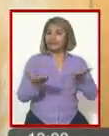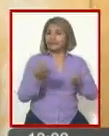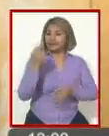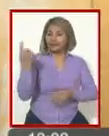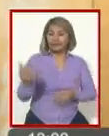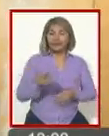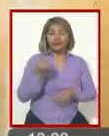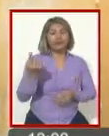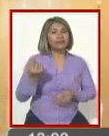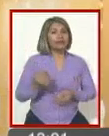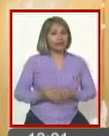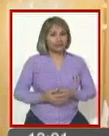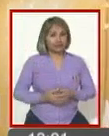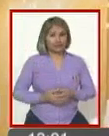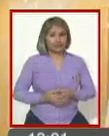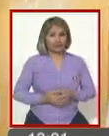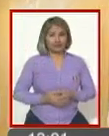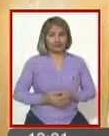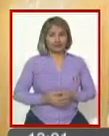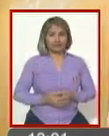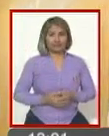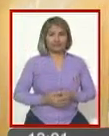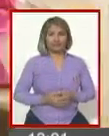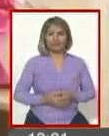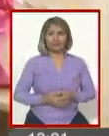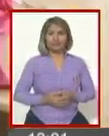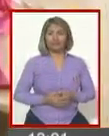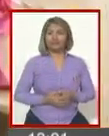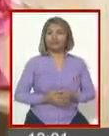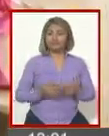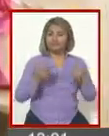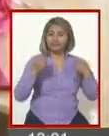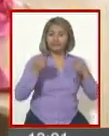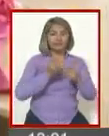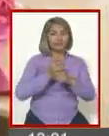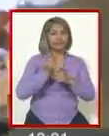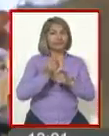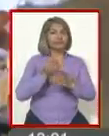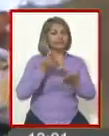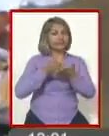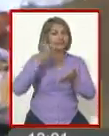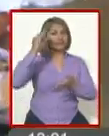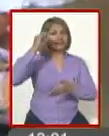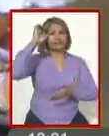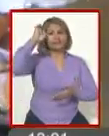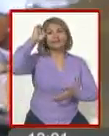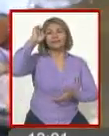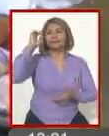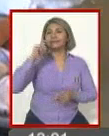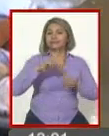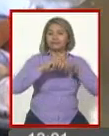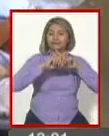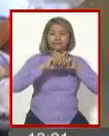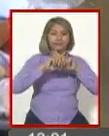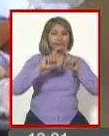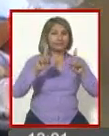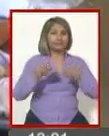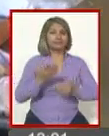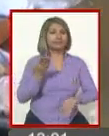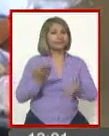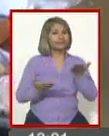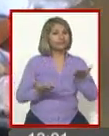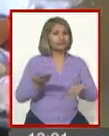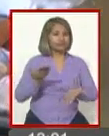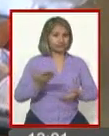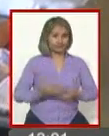caso siempre va a haber esa intención de afectar, en este caso, al Estado boliviano. Sin embargo,